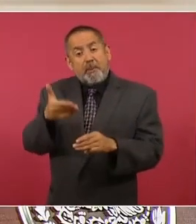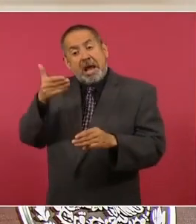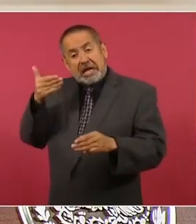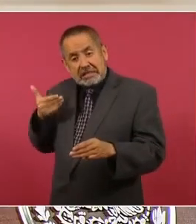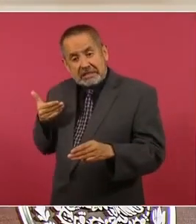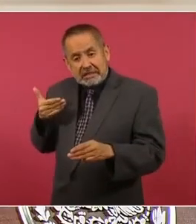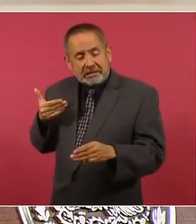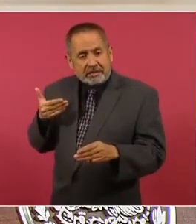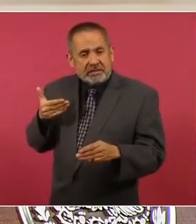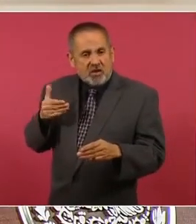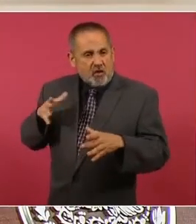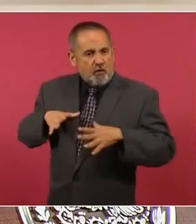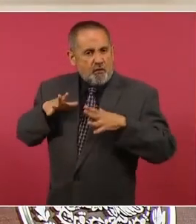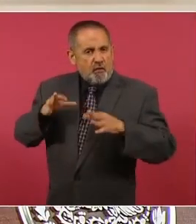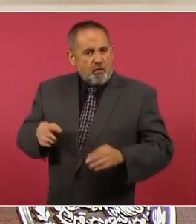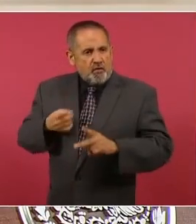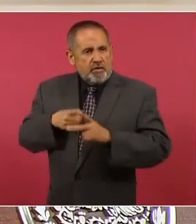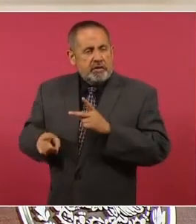se funda